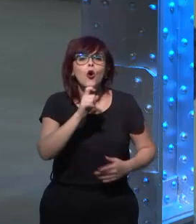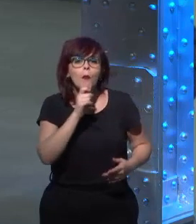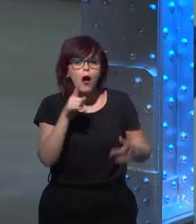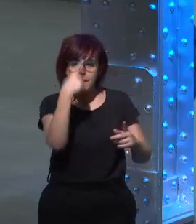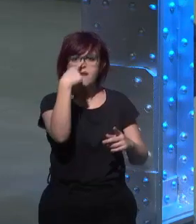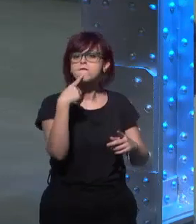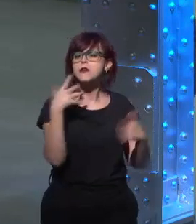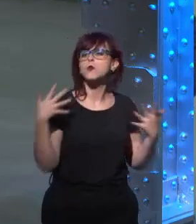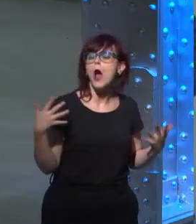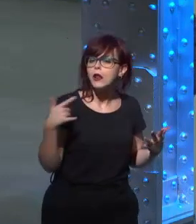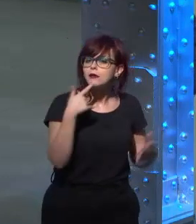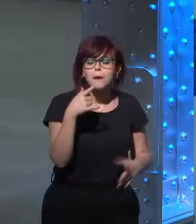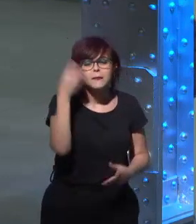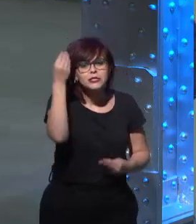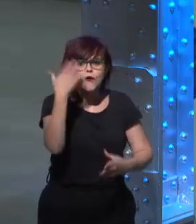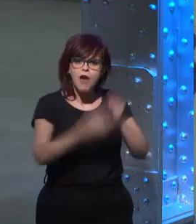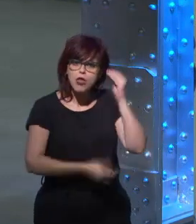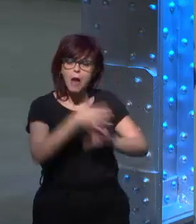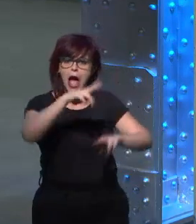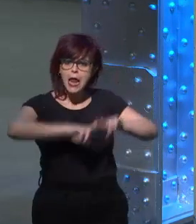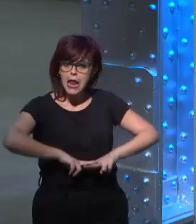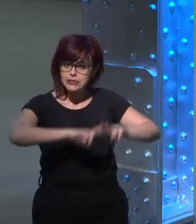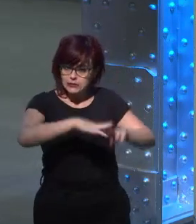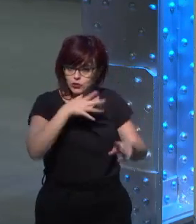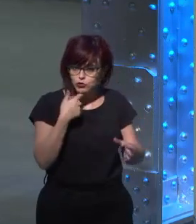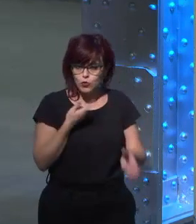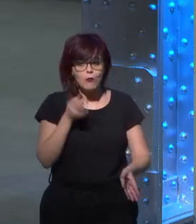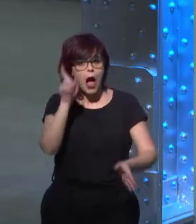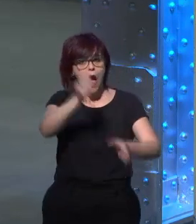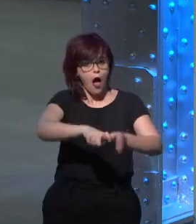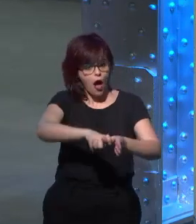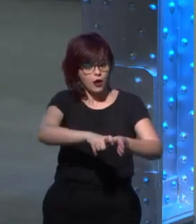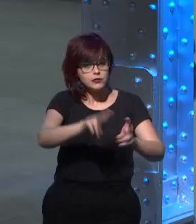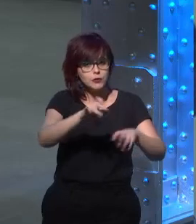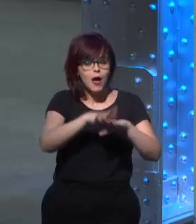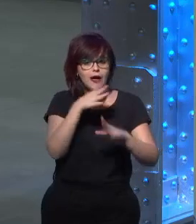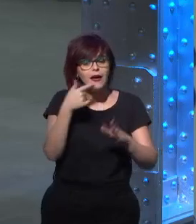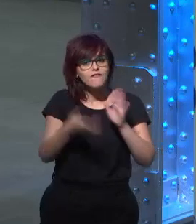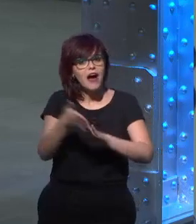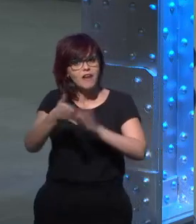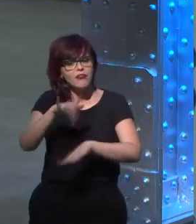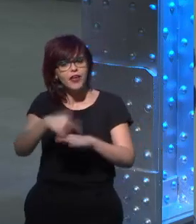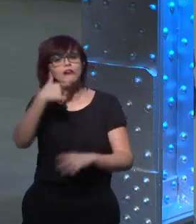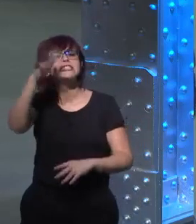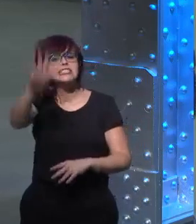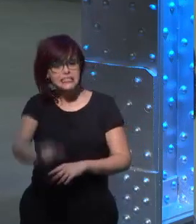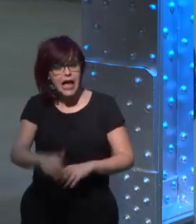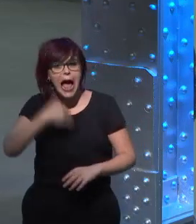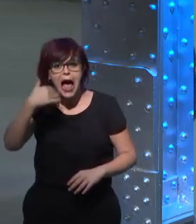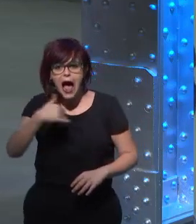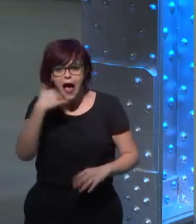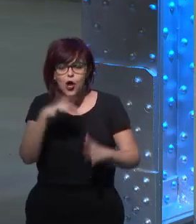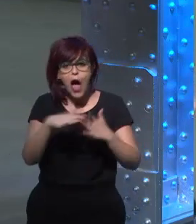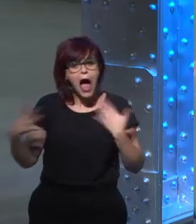veces erran en el análisis. Yo sí que creo, y en esto me sumo a la tendencia de afirmar, que hay algo que